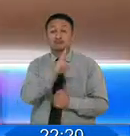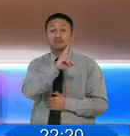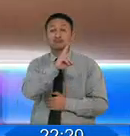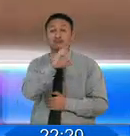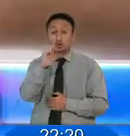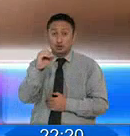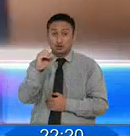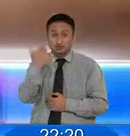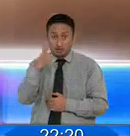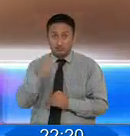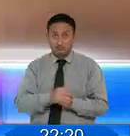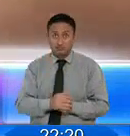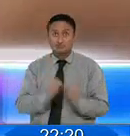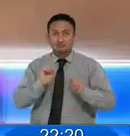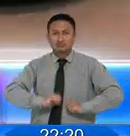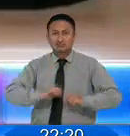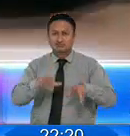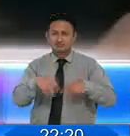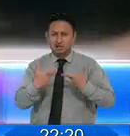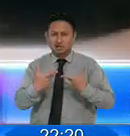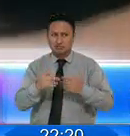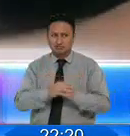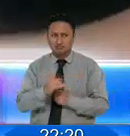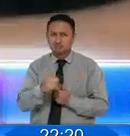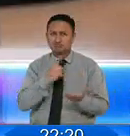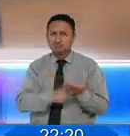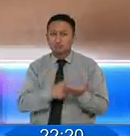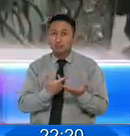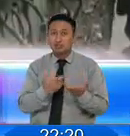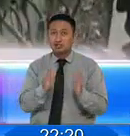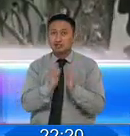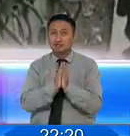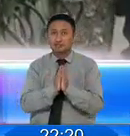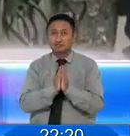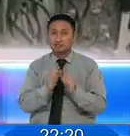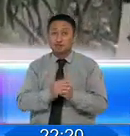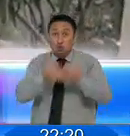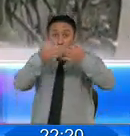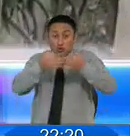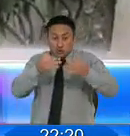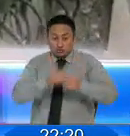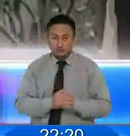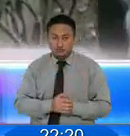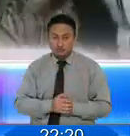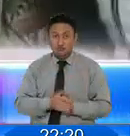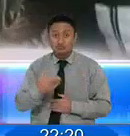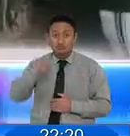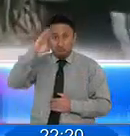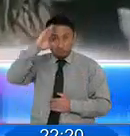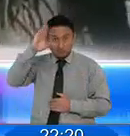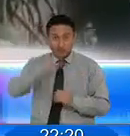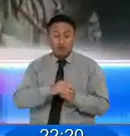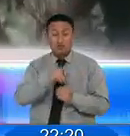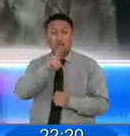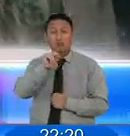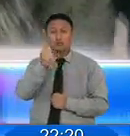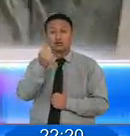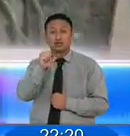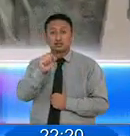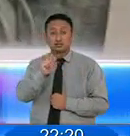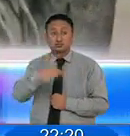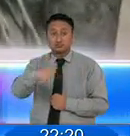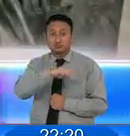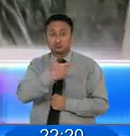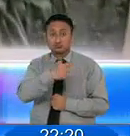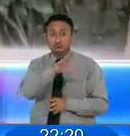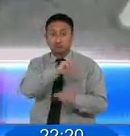$200, en ese instante se configuró el presunto delito de extorsión en flagrancia, actuaron agentes de la UNACE y procedieron a detener al agente